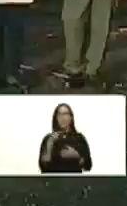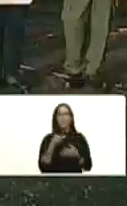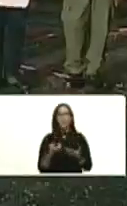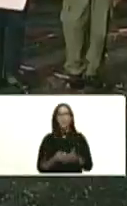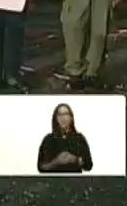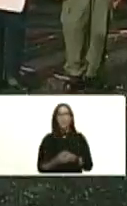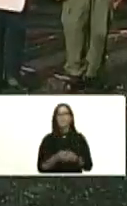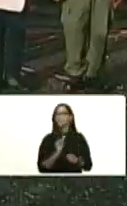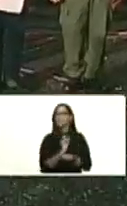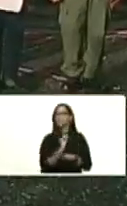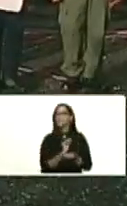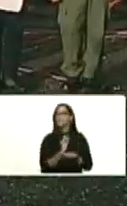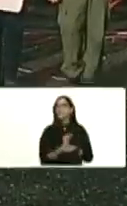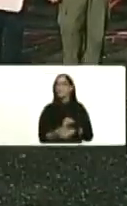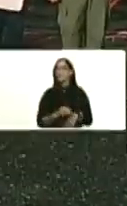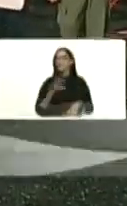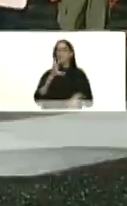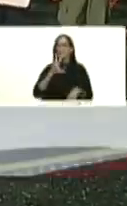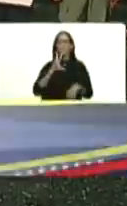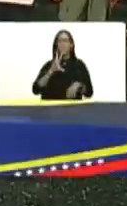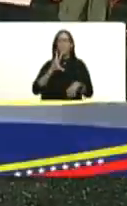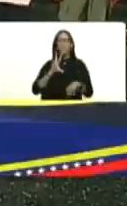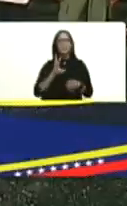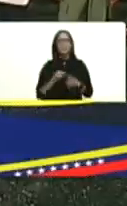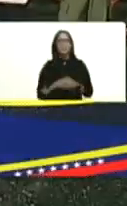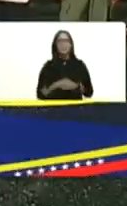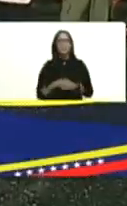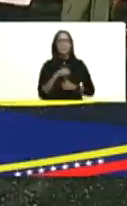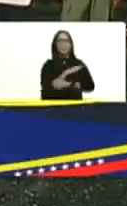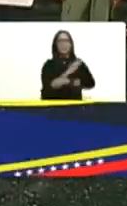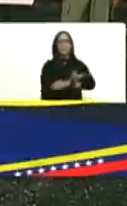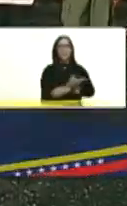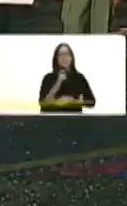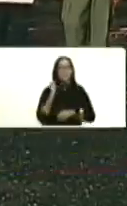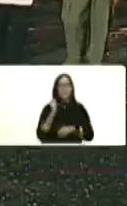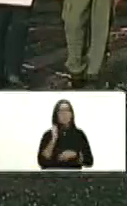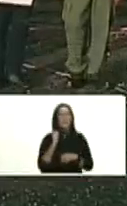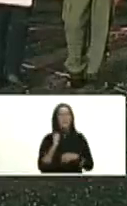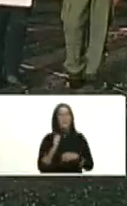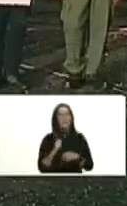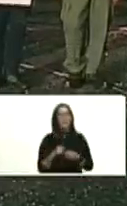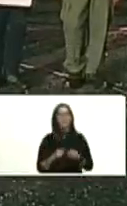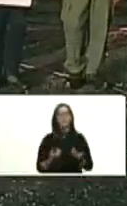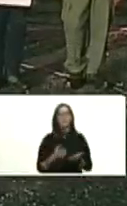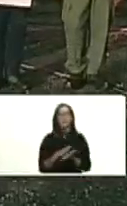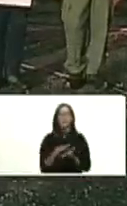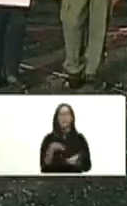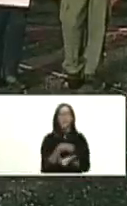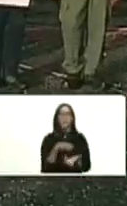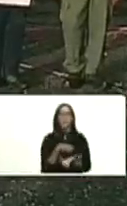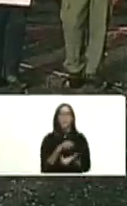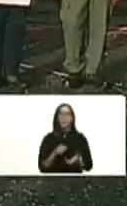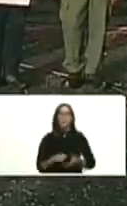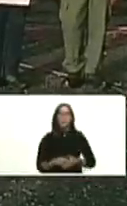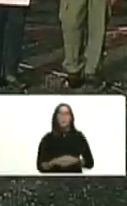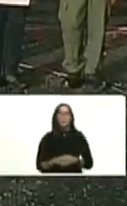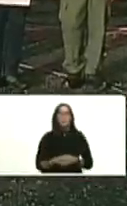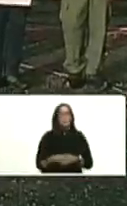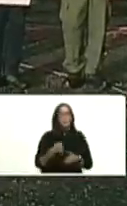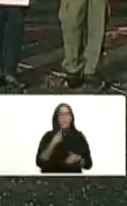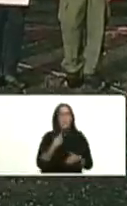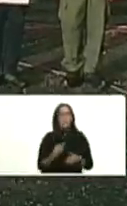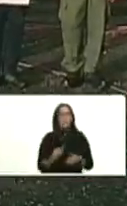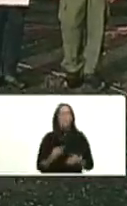lluvia y tercero esta fuerza de tarea que es una fuerza de tarea para reaccionar ante la contingencia así que bueno presidente que decirle